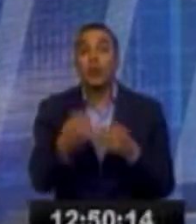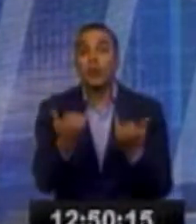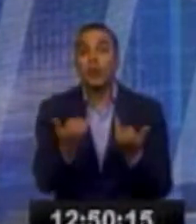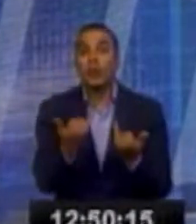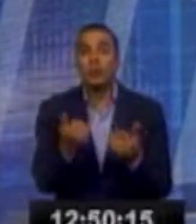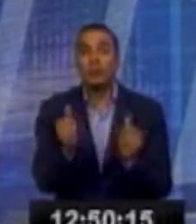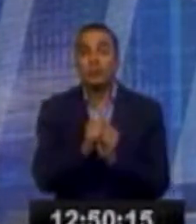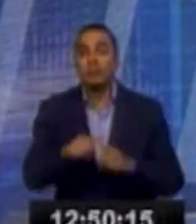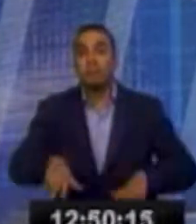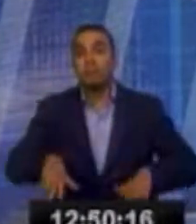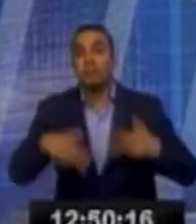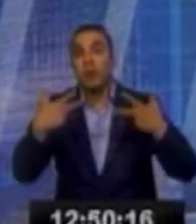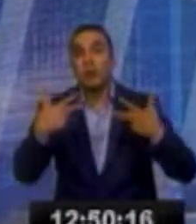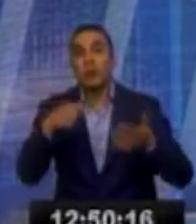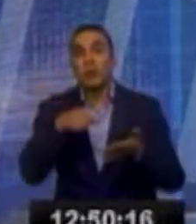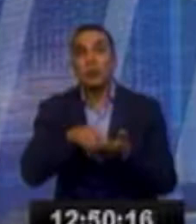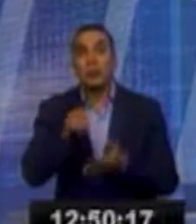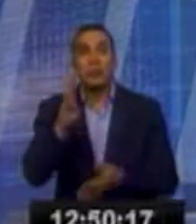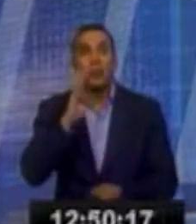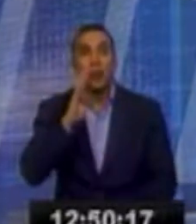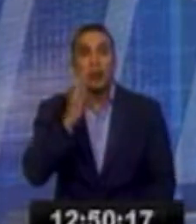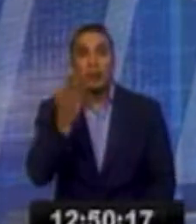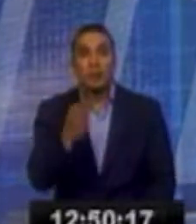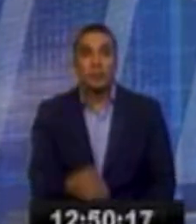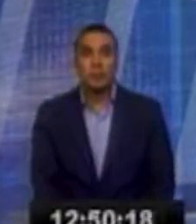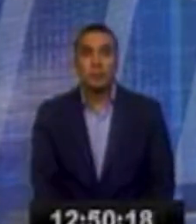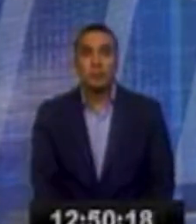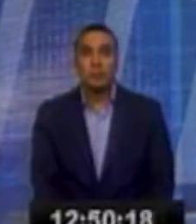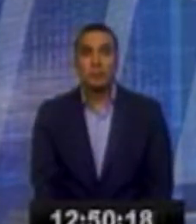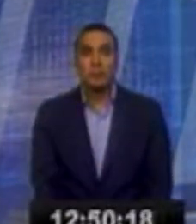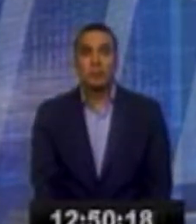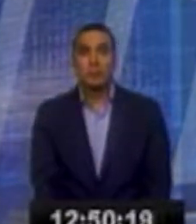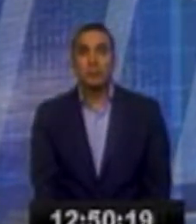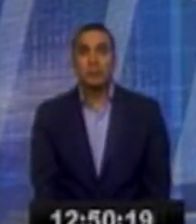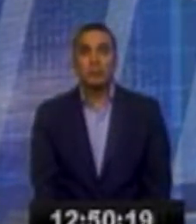hoy mediante videoconferencia desde Bélgica.